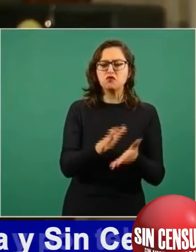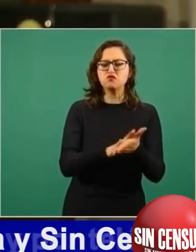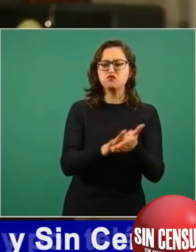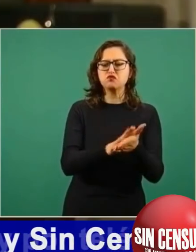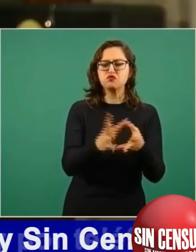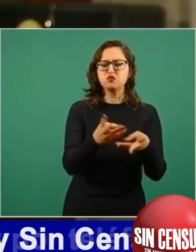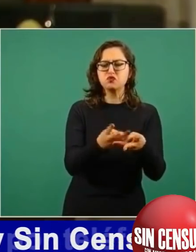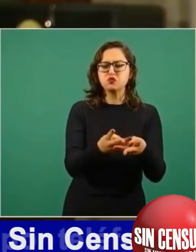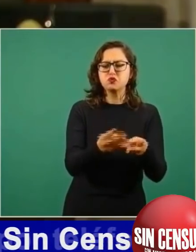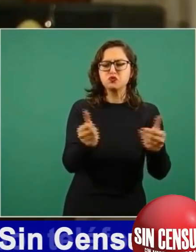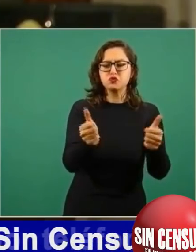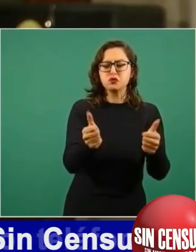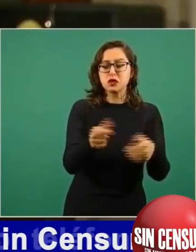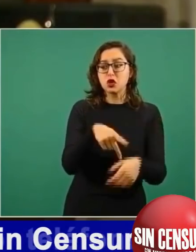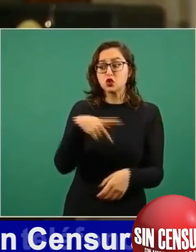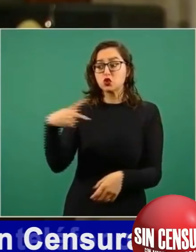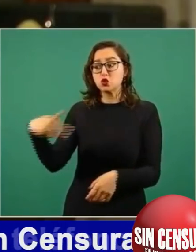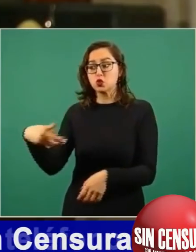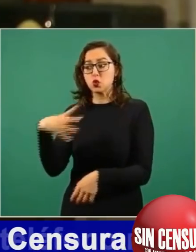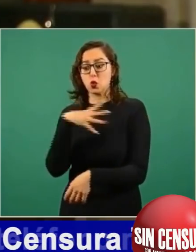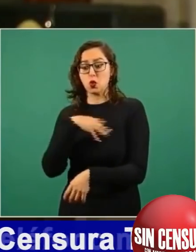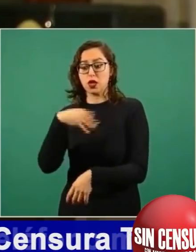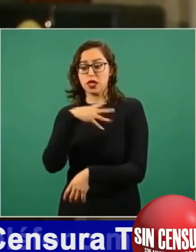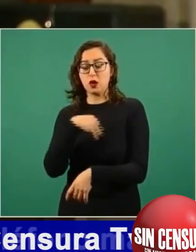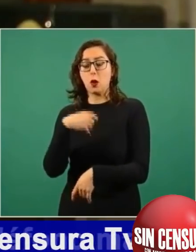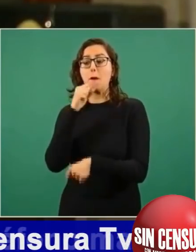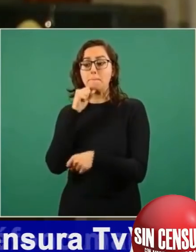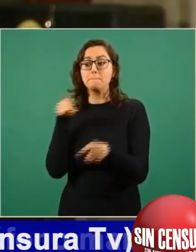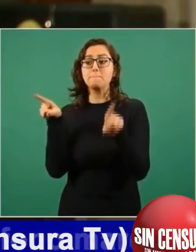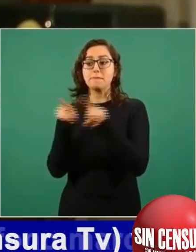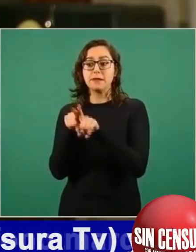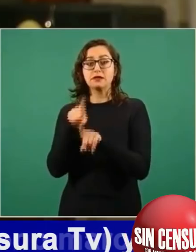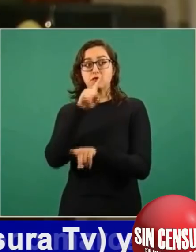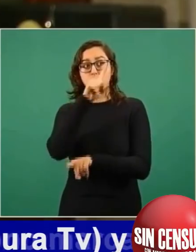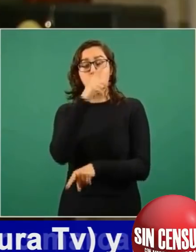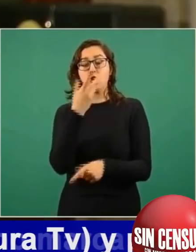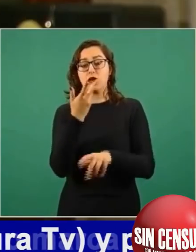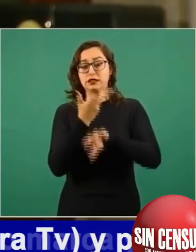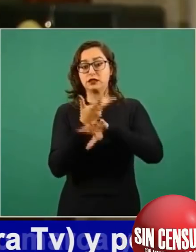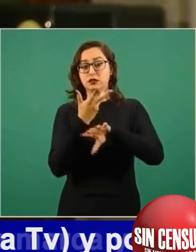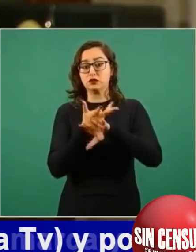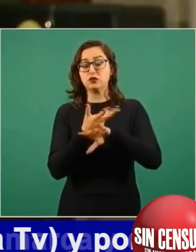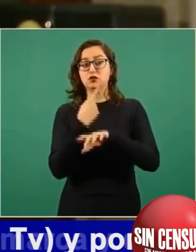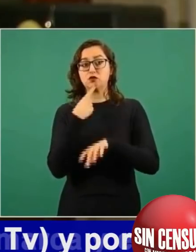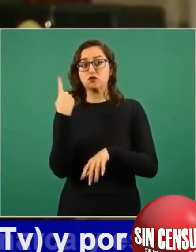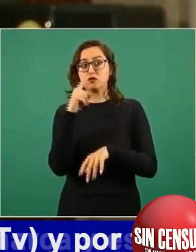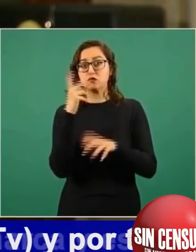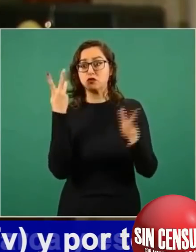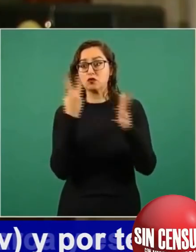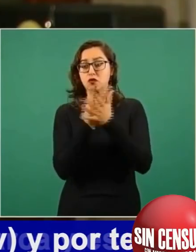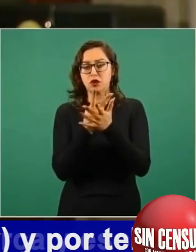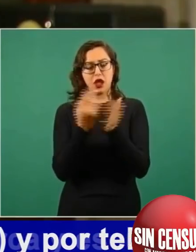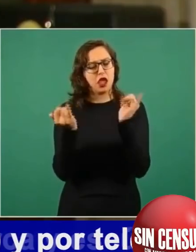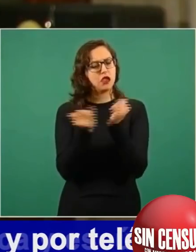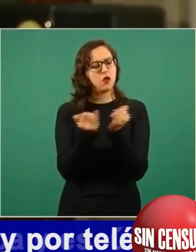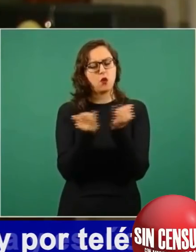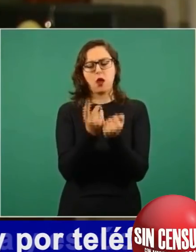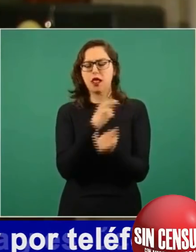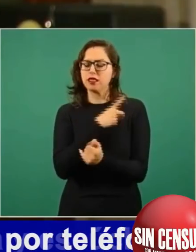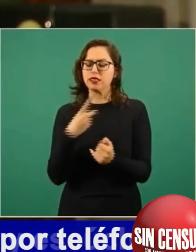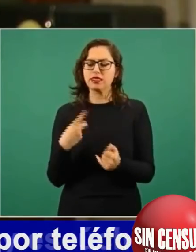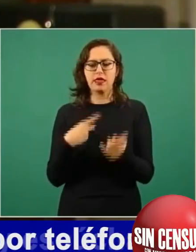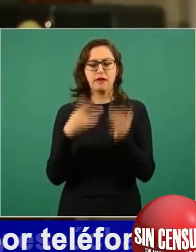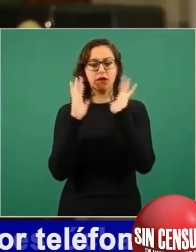Estados Unidos acusado pues, de delitos relacionados con el narcotráfico. Lamentablemente, presidente,